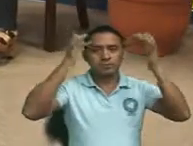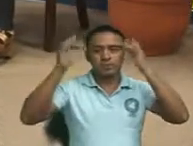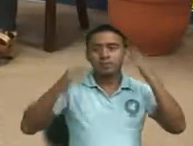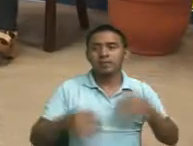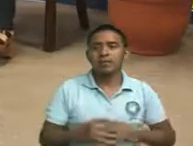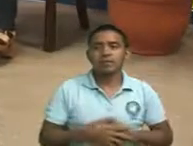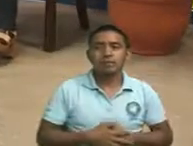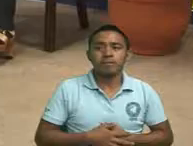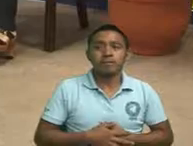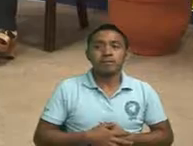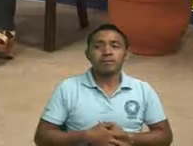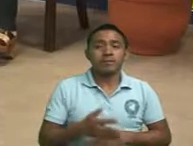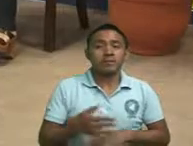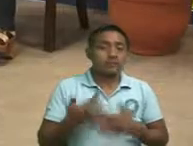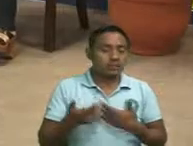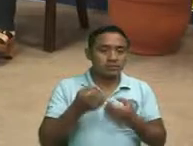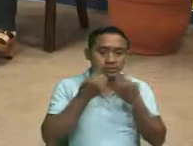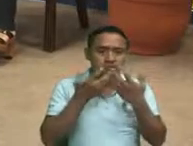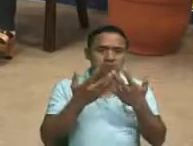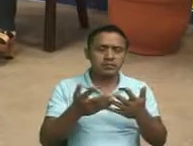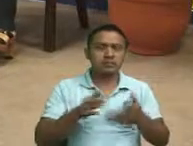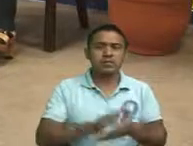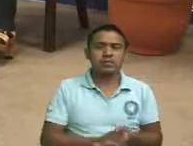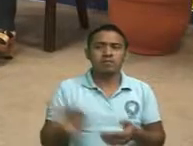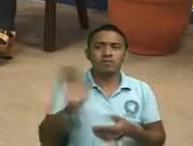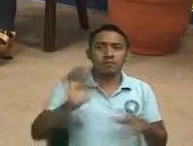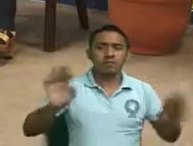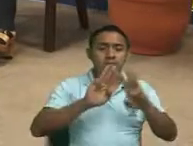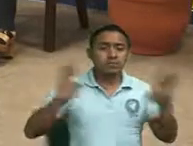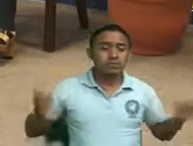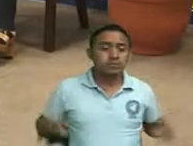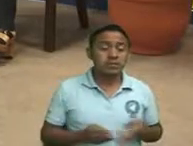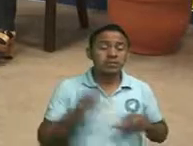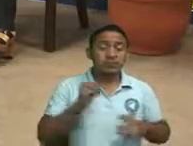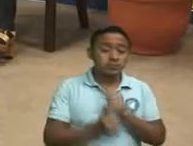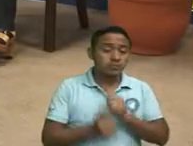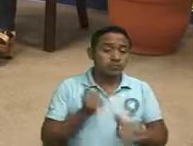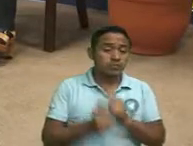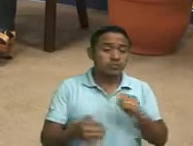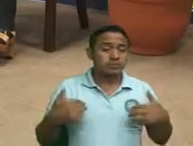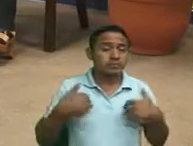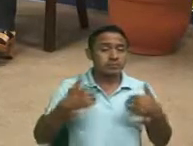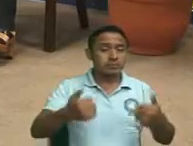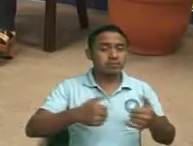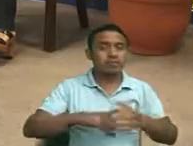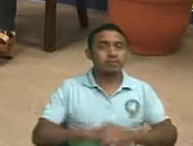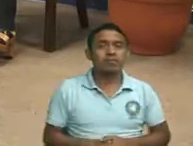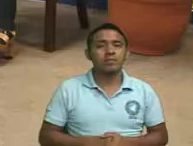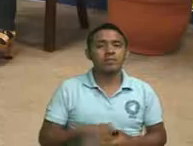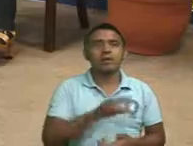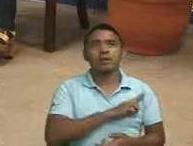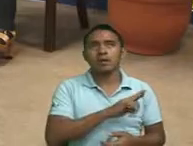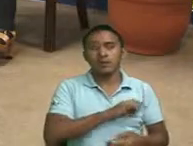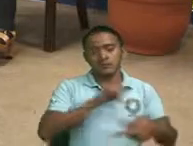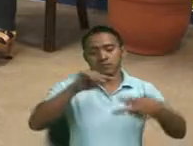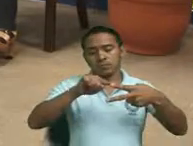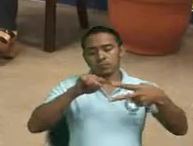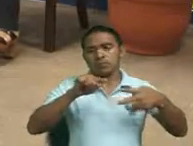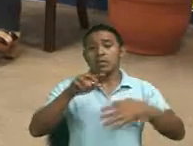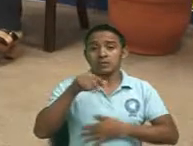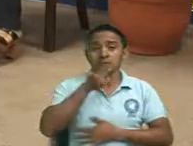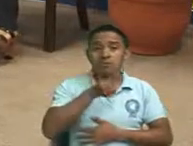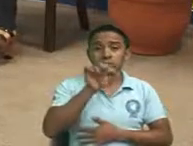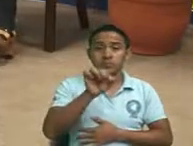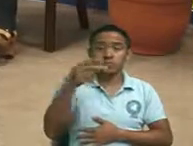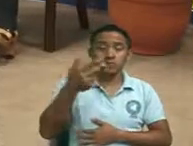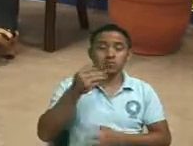mencionaba fuera de cámara, a nivel mundial este es un problema de salud. ¿Ya? Y habemos hay 2.8 millones